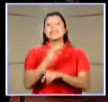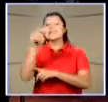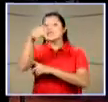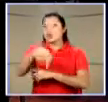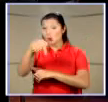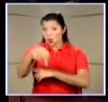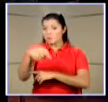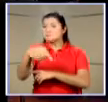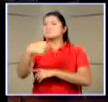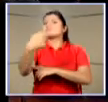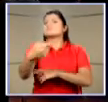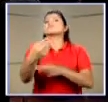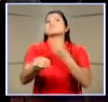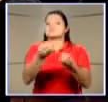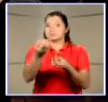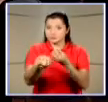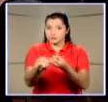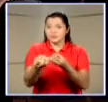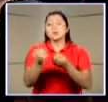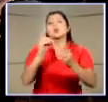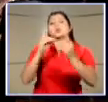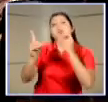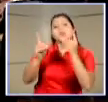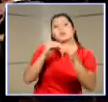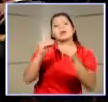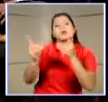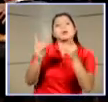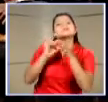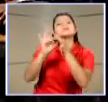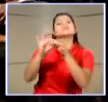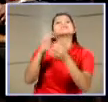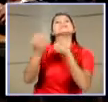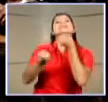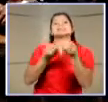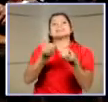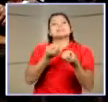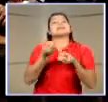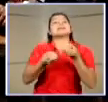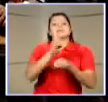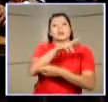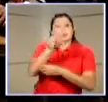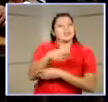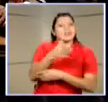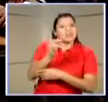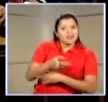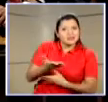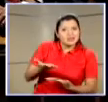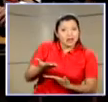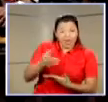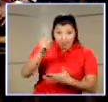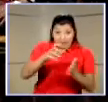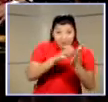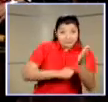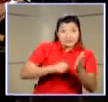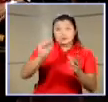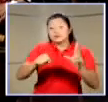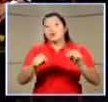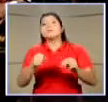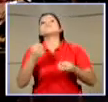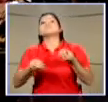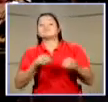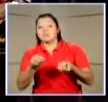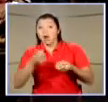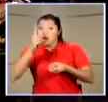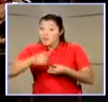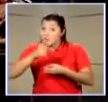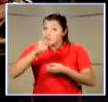los siguientes minutos, vamos a conversar sobre qué debe hacer Costa Rica. ¿Se deben hacer los recortes? ¿No se deben hacer? ¿Hay